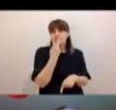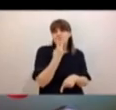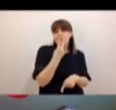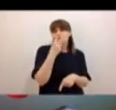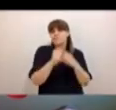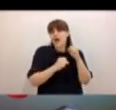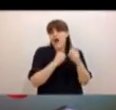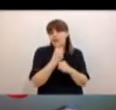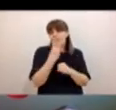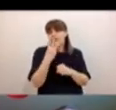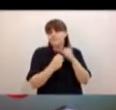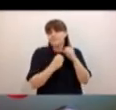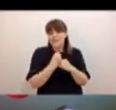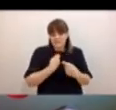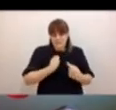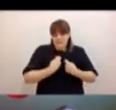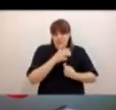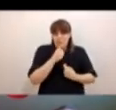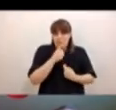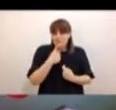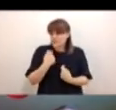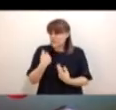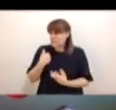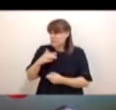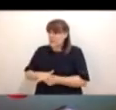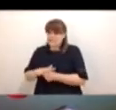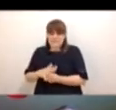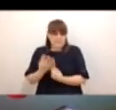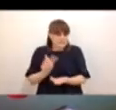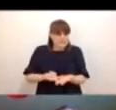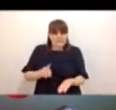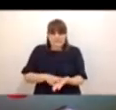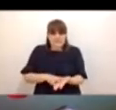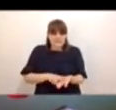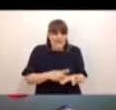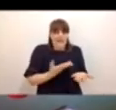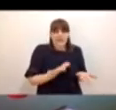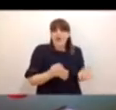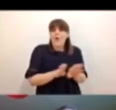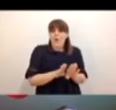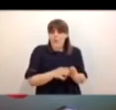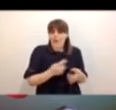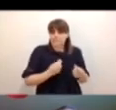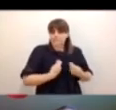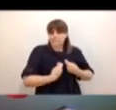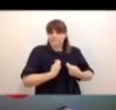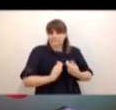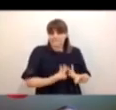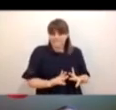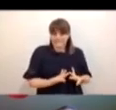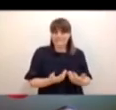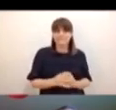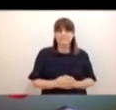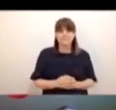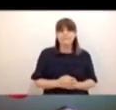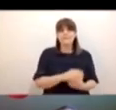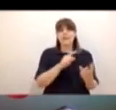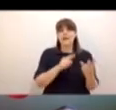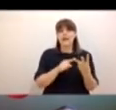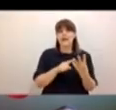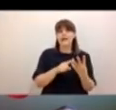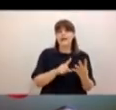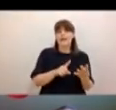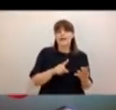aprendiendo apenas a regular sus emociones respuesta a los servicios de atención y apoyo pues tenemos que generar respuestas rápidas nos cuesta muchísimo trabajo